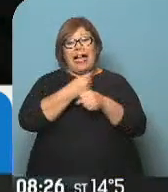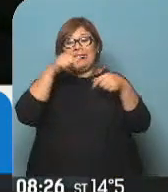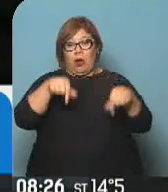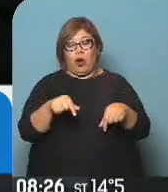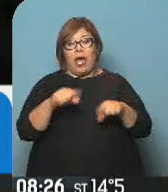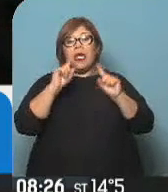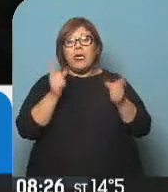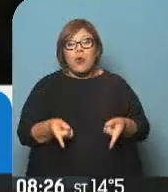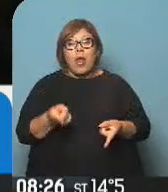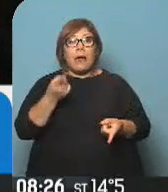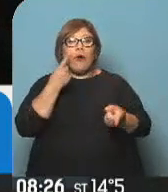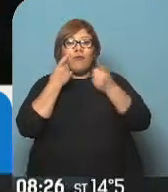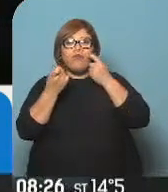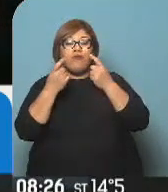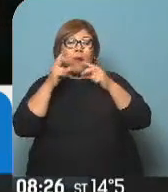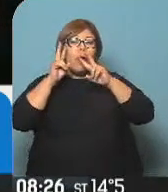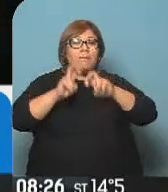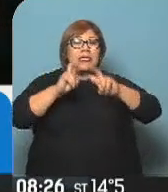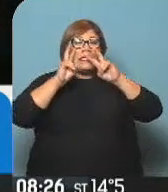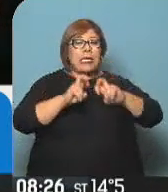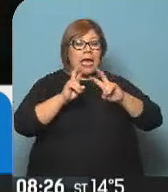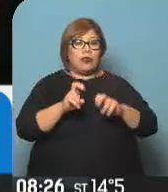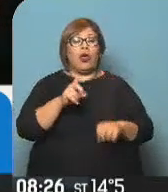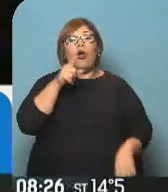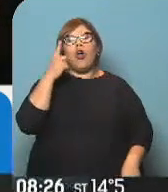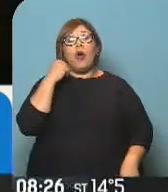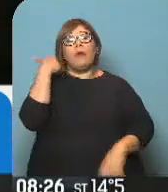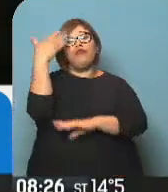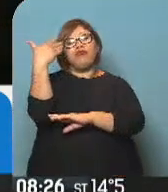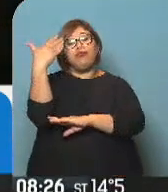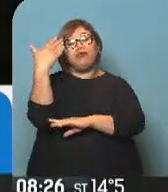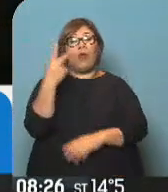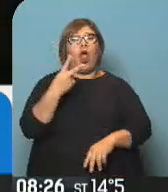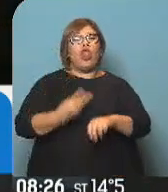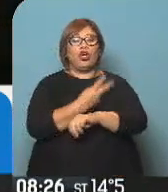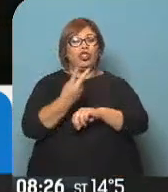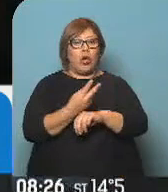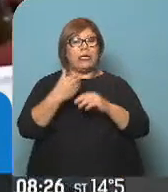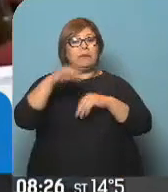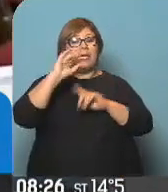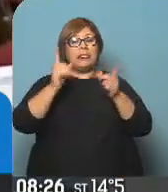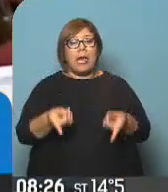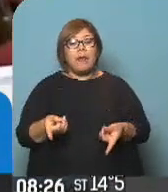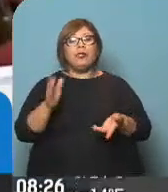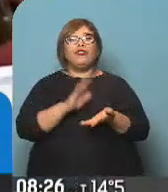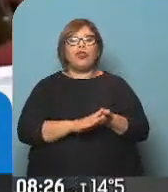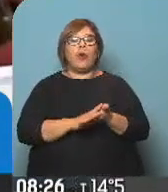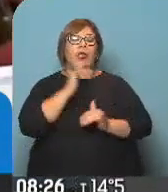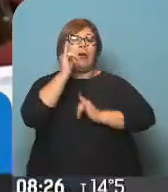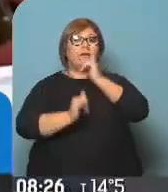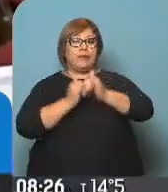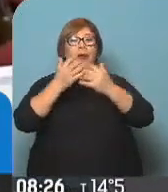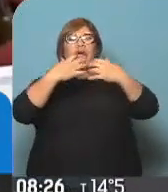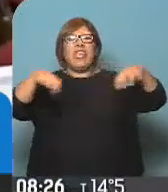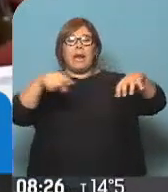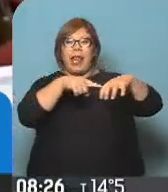social permanentemente. El funcionario expuso por más de 2 horas ante la Comisión Bicameral de Control de los Fondos de la Seguridad Social que preside